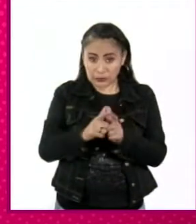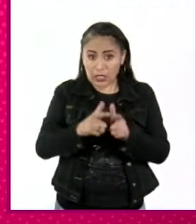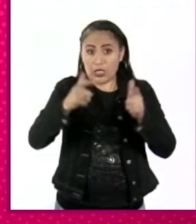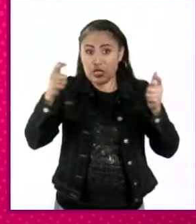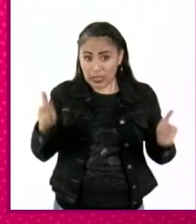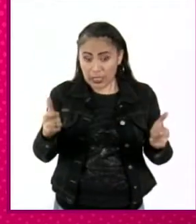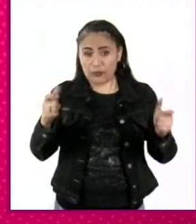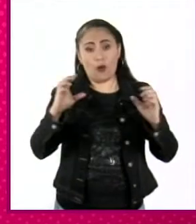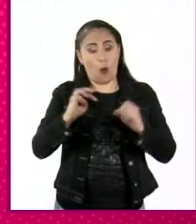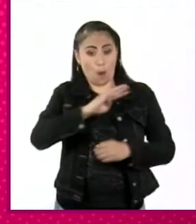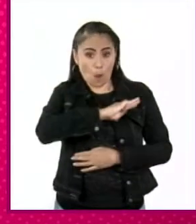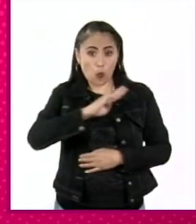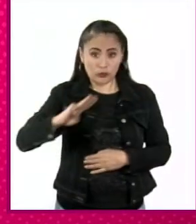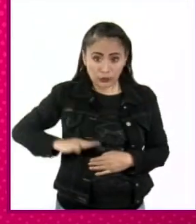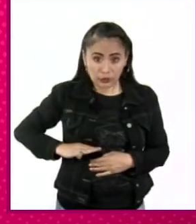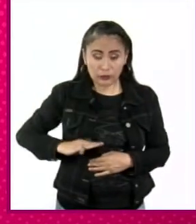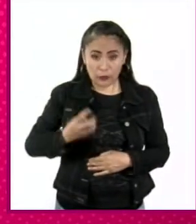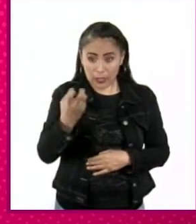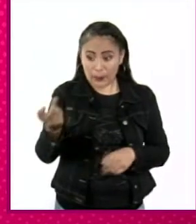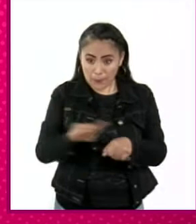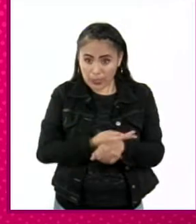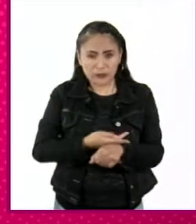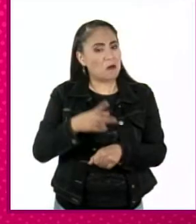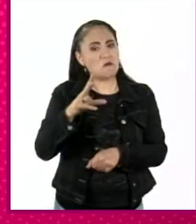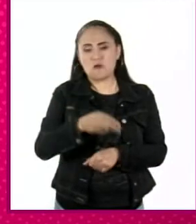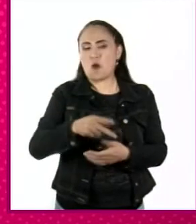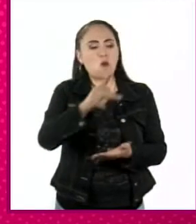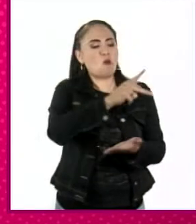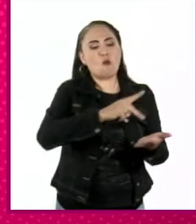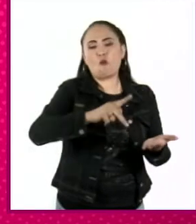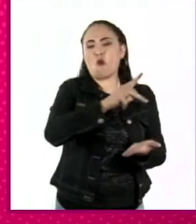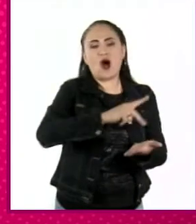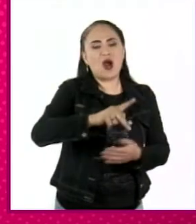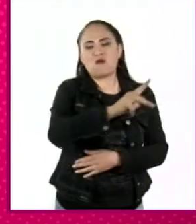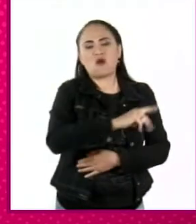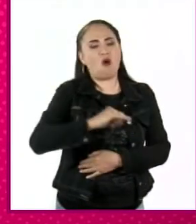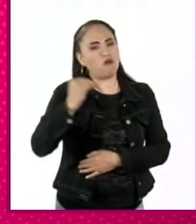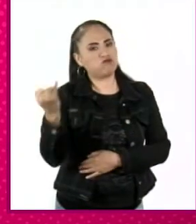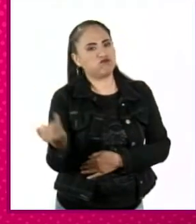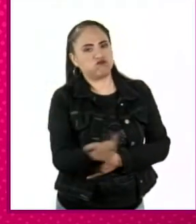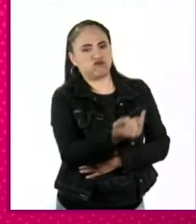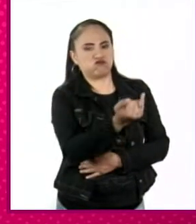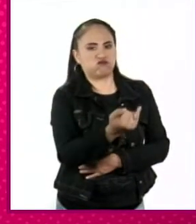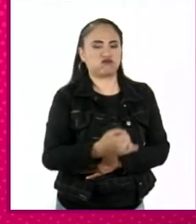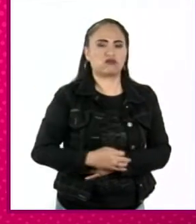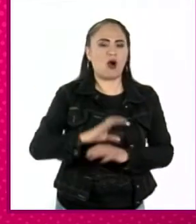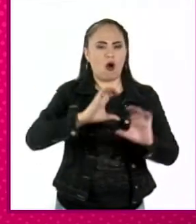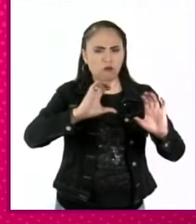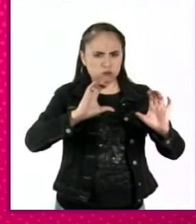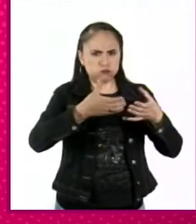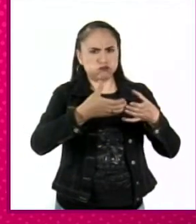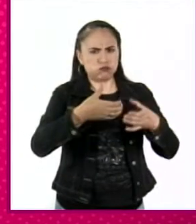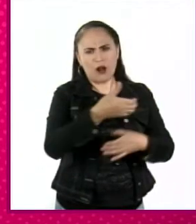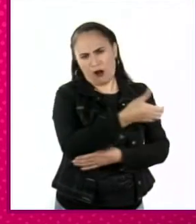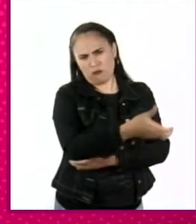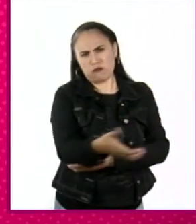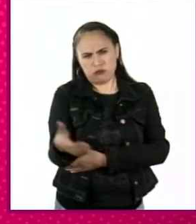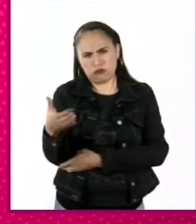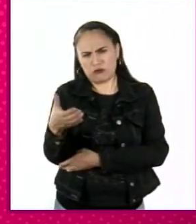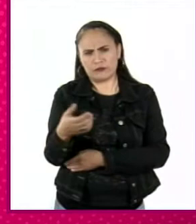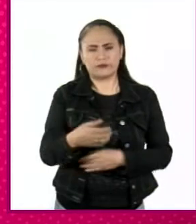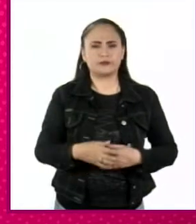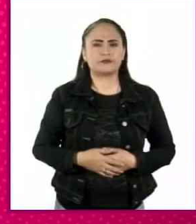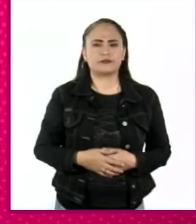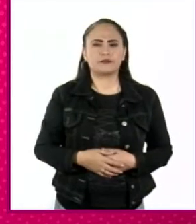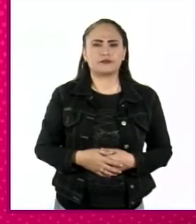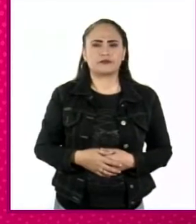una cabecera, sino es un pueblo, una comunidad rural, pero no